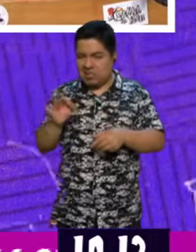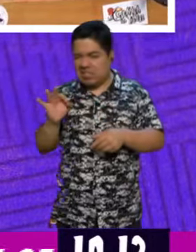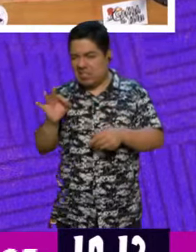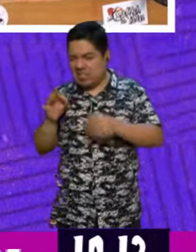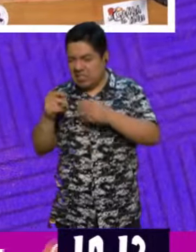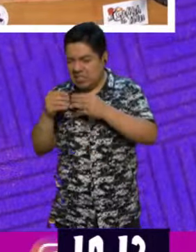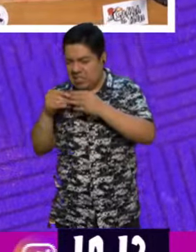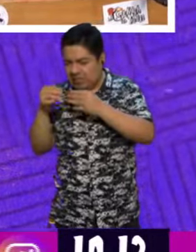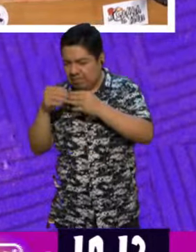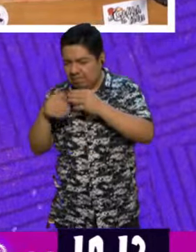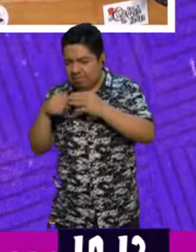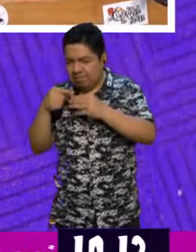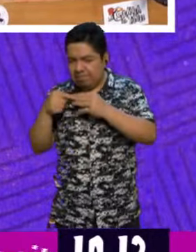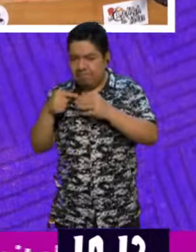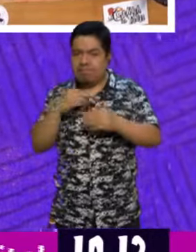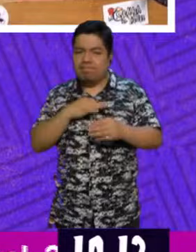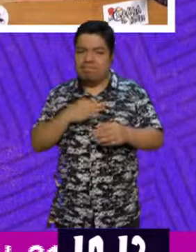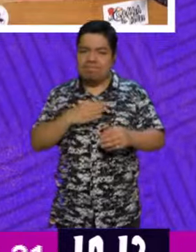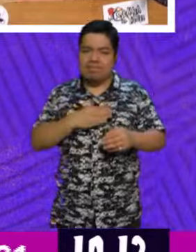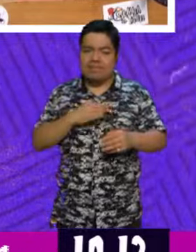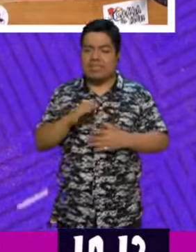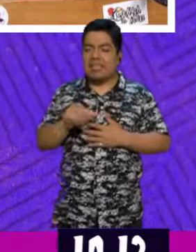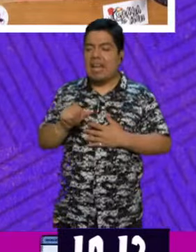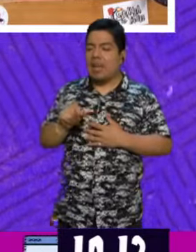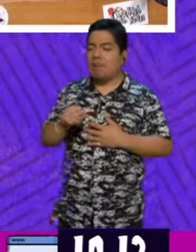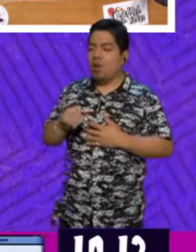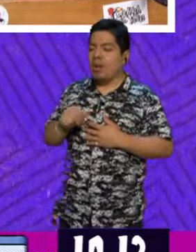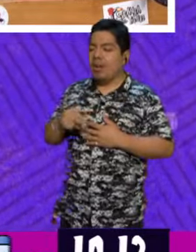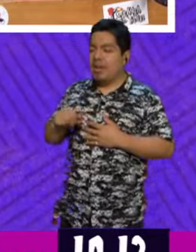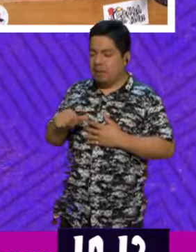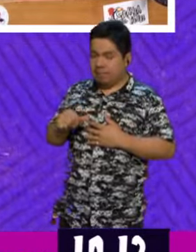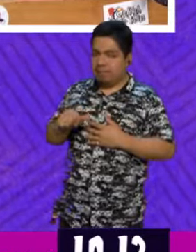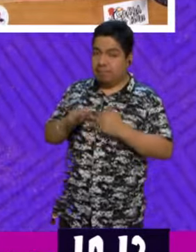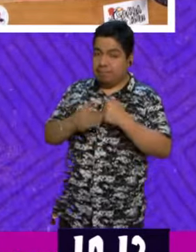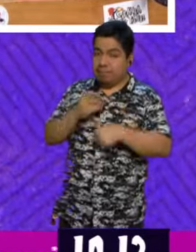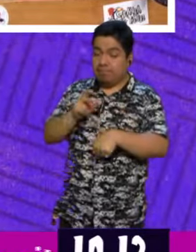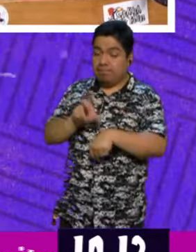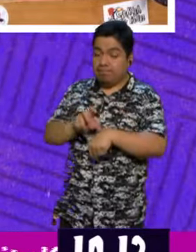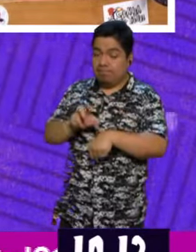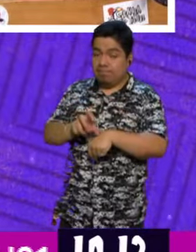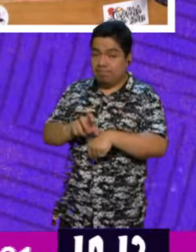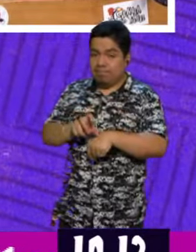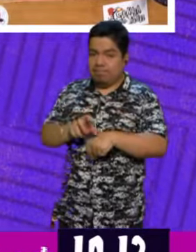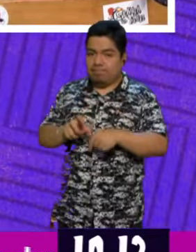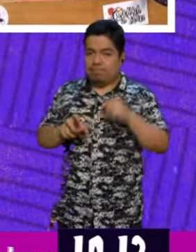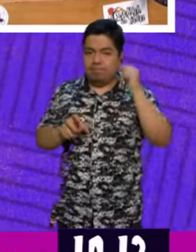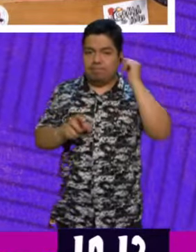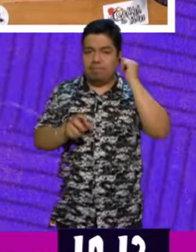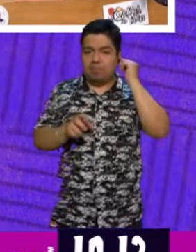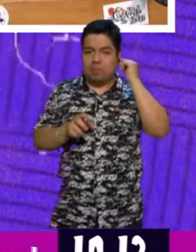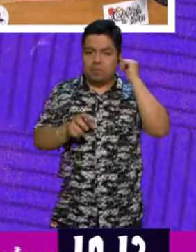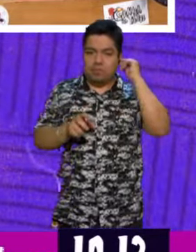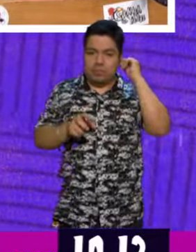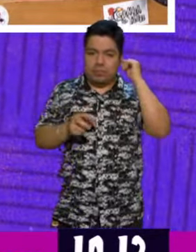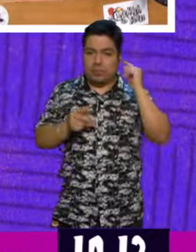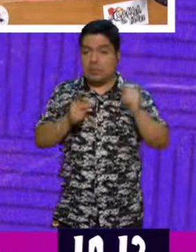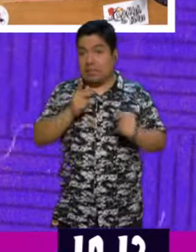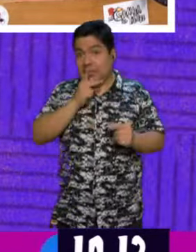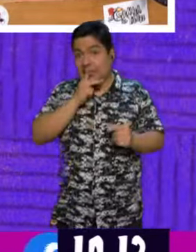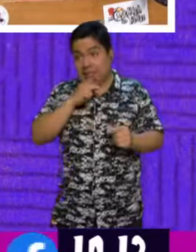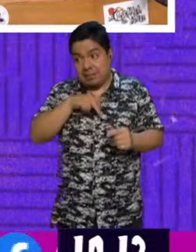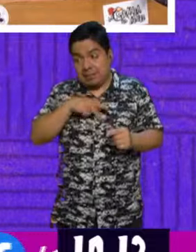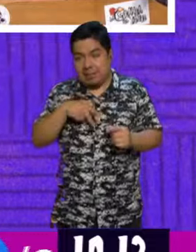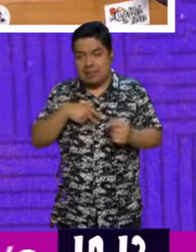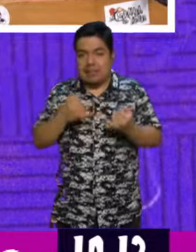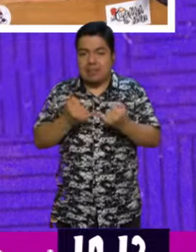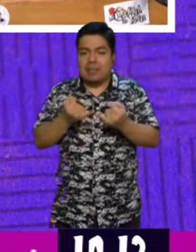cascarita, puede contaminarse con salmonela. Por eso los huevos se deben de consumir, no, tienen que mucha gente, sobre todo a mi papá, le gustan